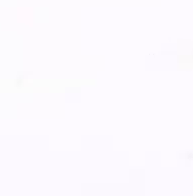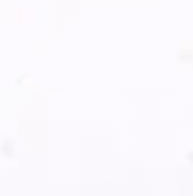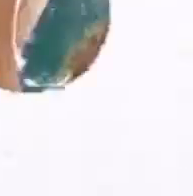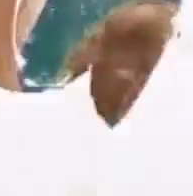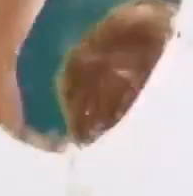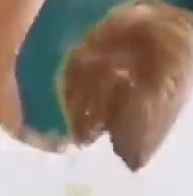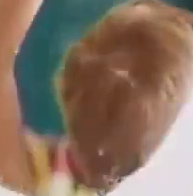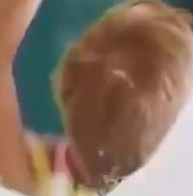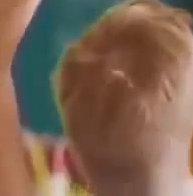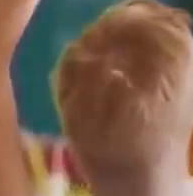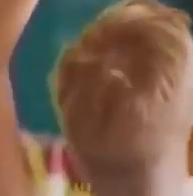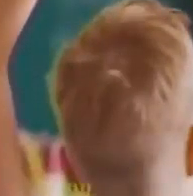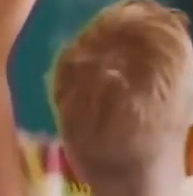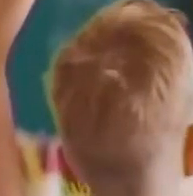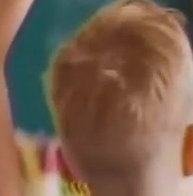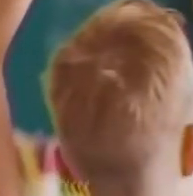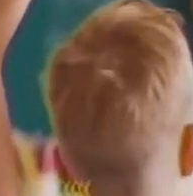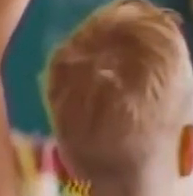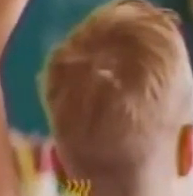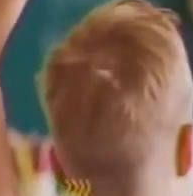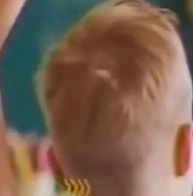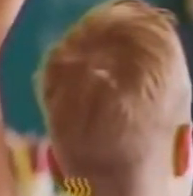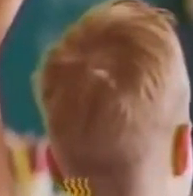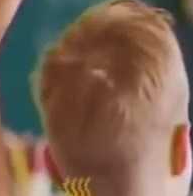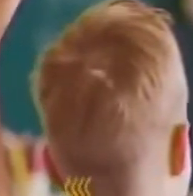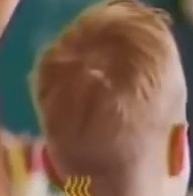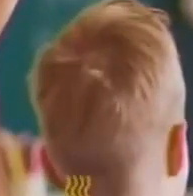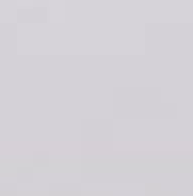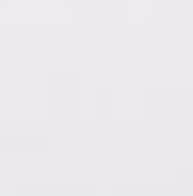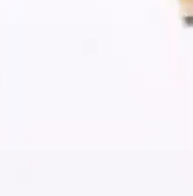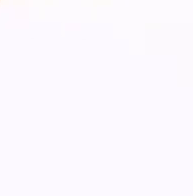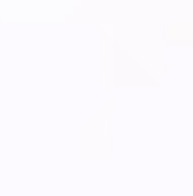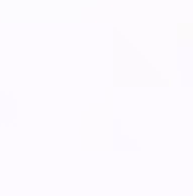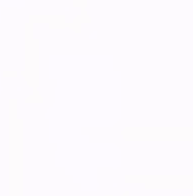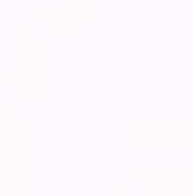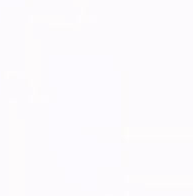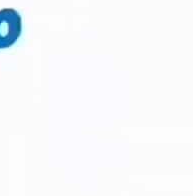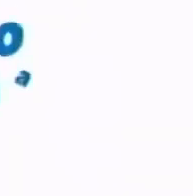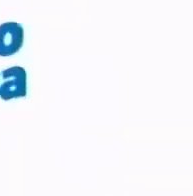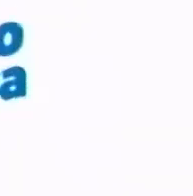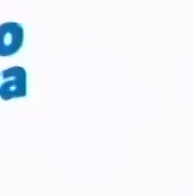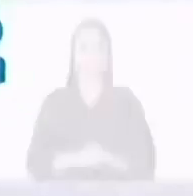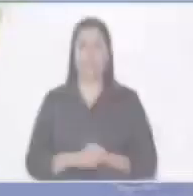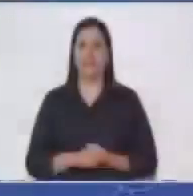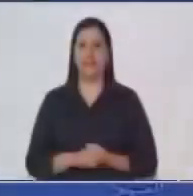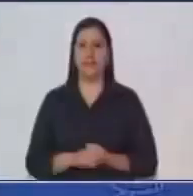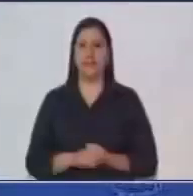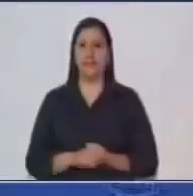A continuación, comunicación y lenguaje, quinto primaria.